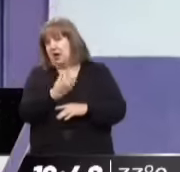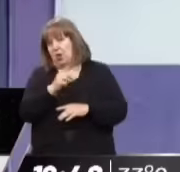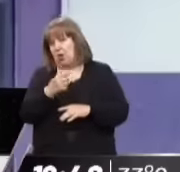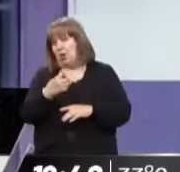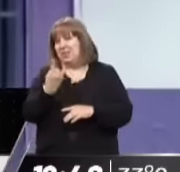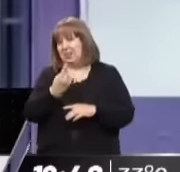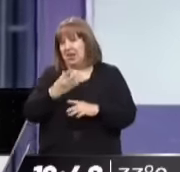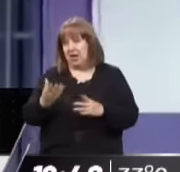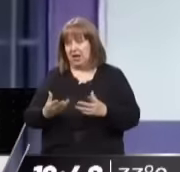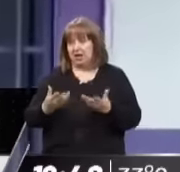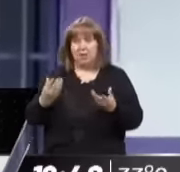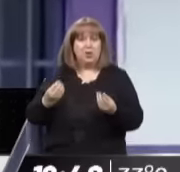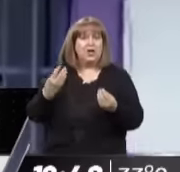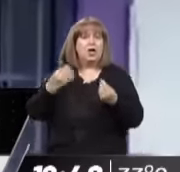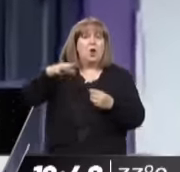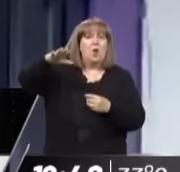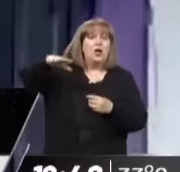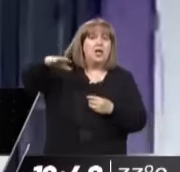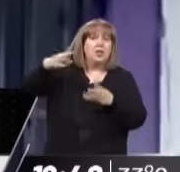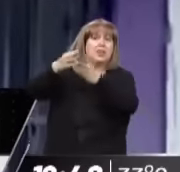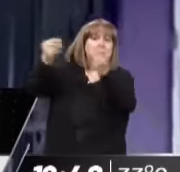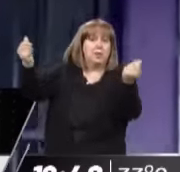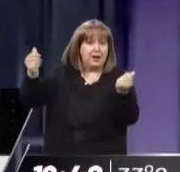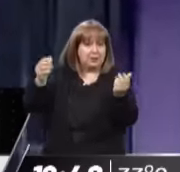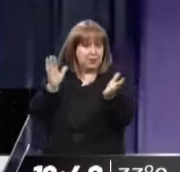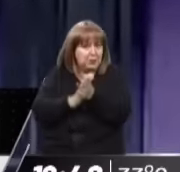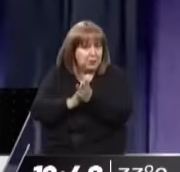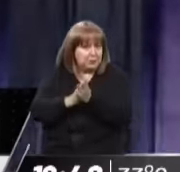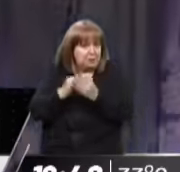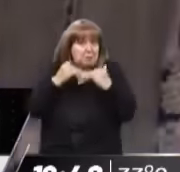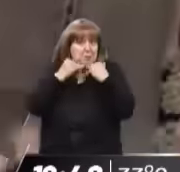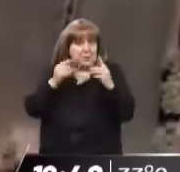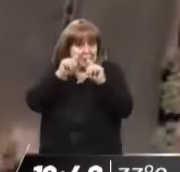casa de Eugenio Busto. No, imagínate, sería otro tema. Listo, nos ponemos serios, cerrado.